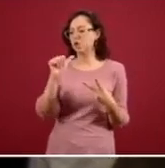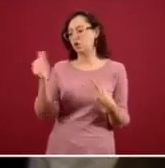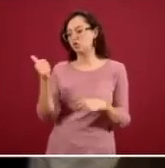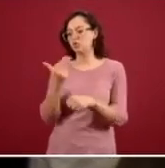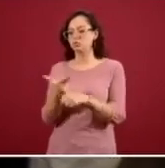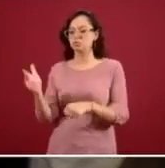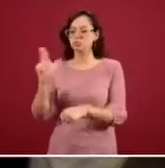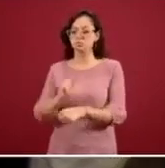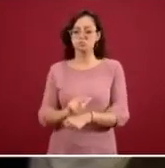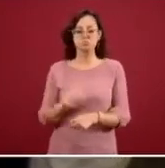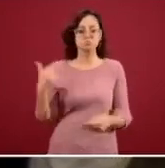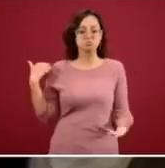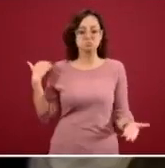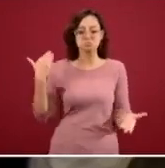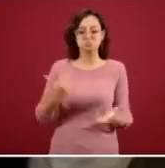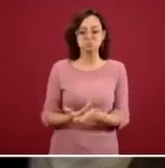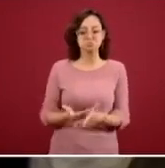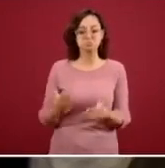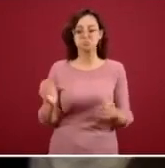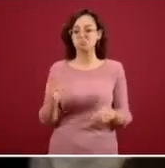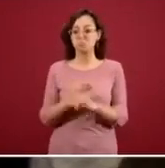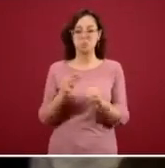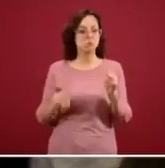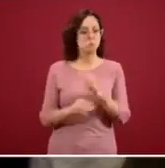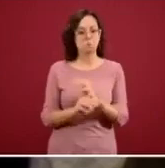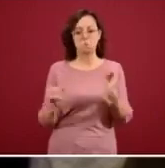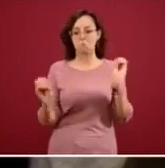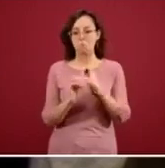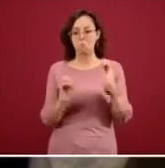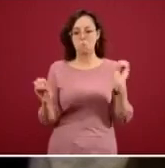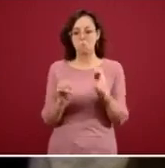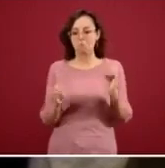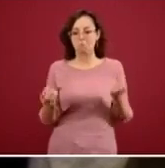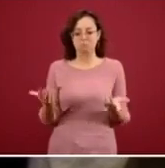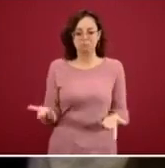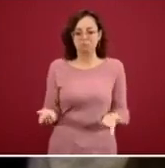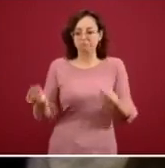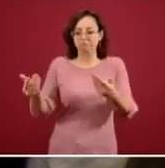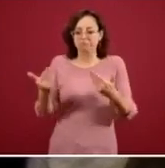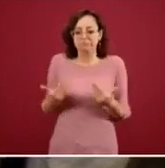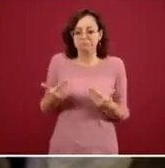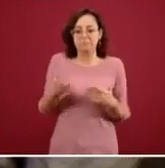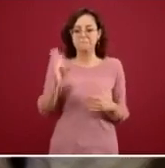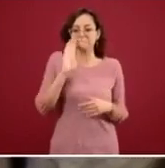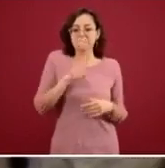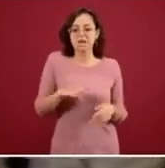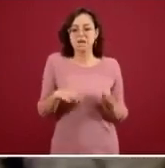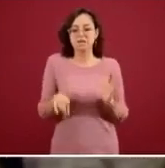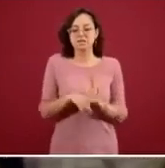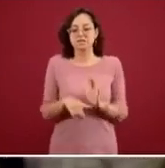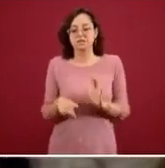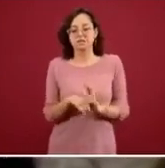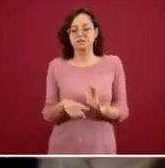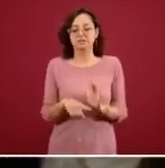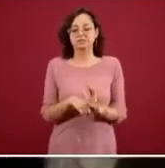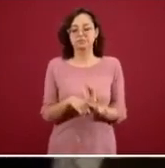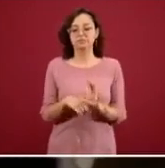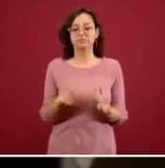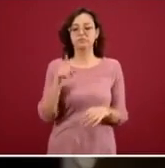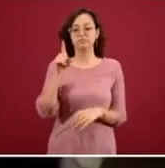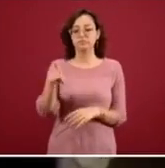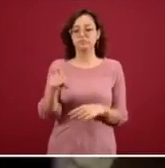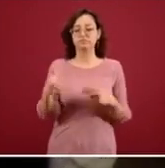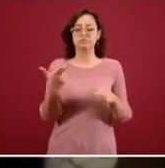que hasta hoy no les ha llegado equipo, siguen trabajando en condiciones pues, negativas, particularmente la